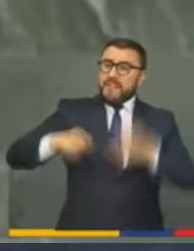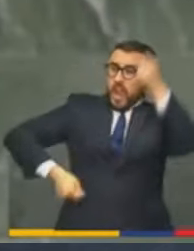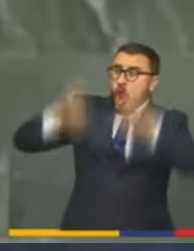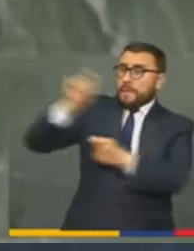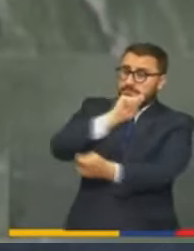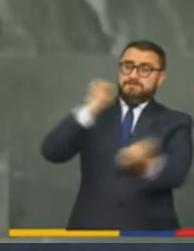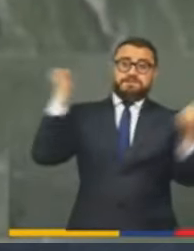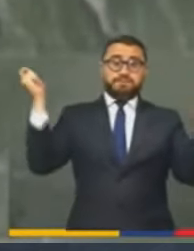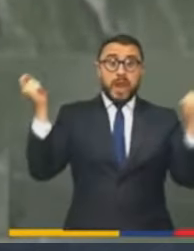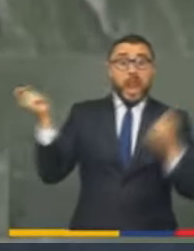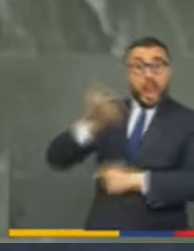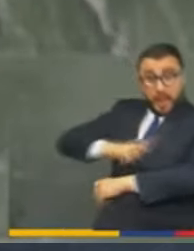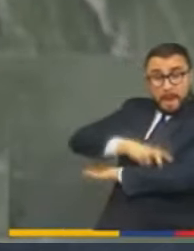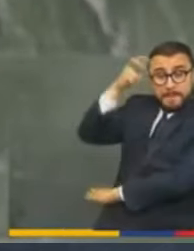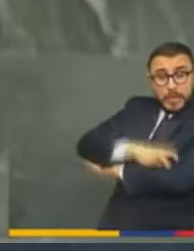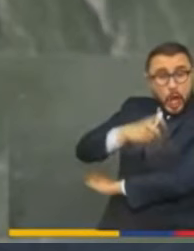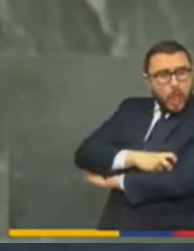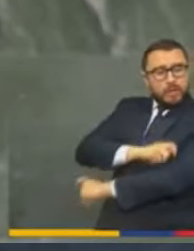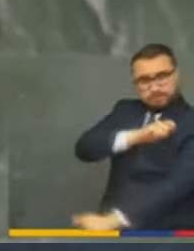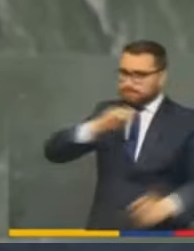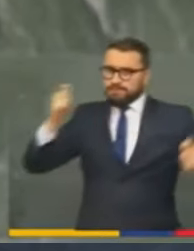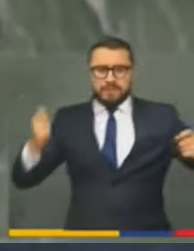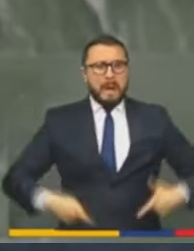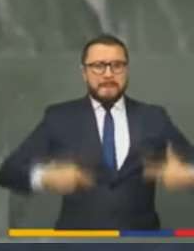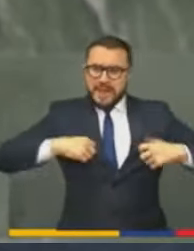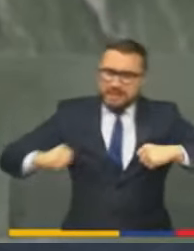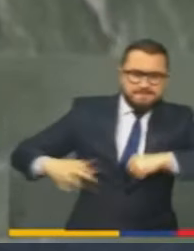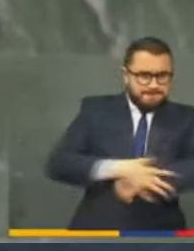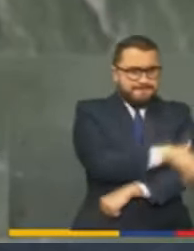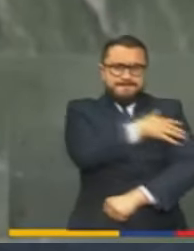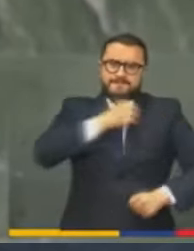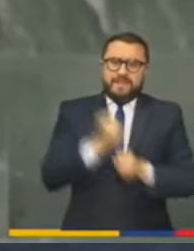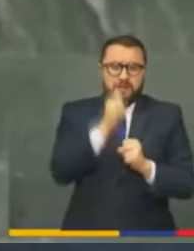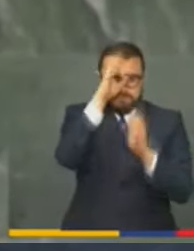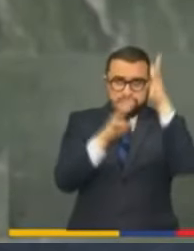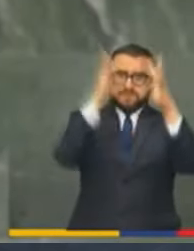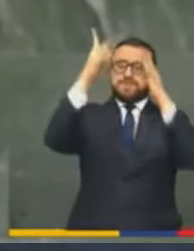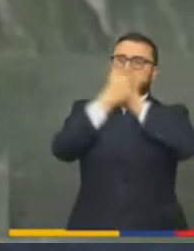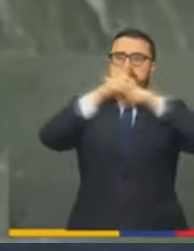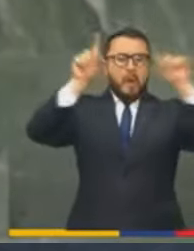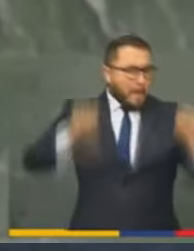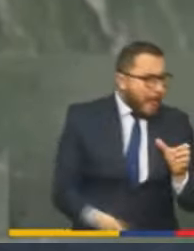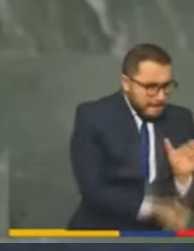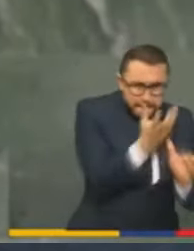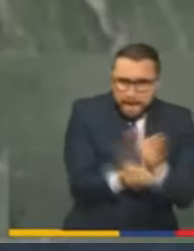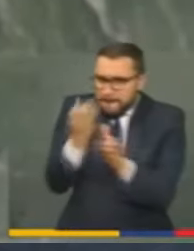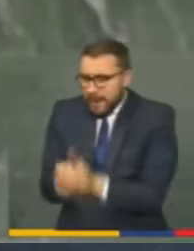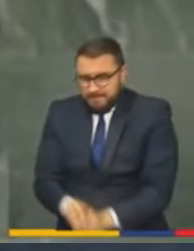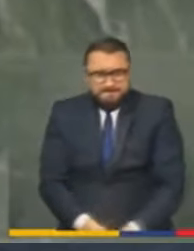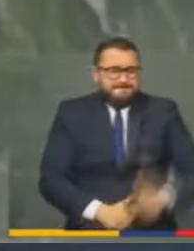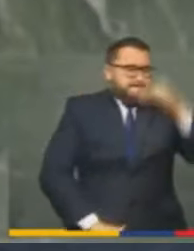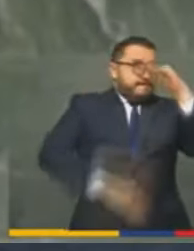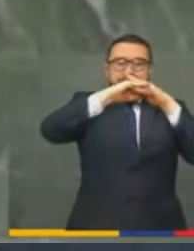en la intensidad, en el trabajo creador y libre que permite la altísima productividad